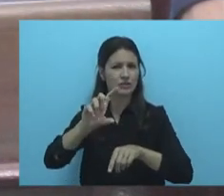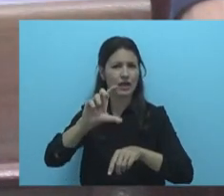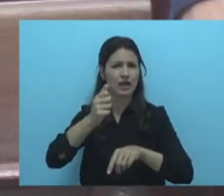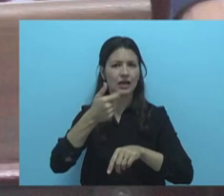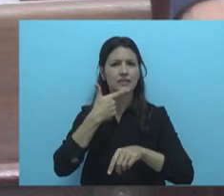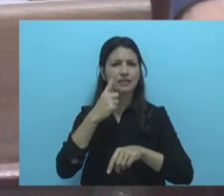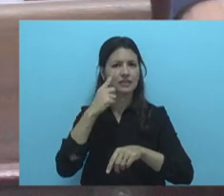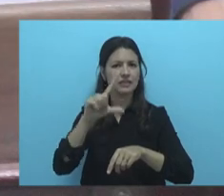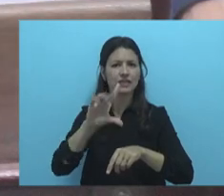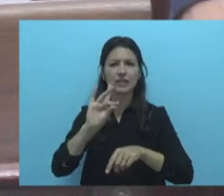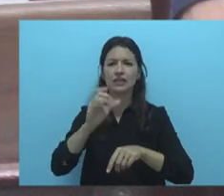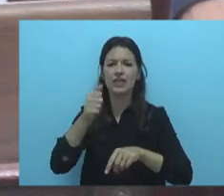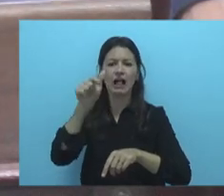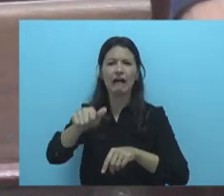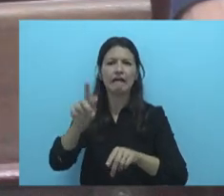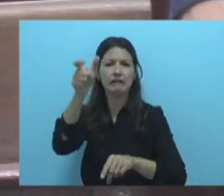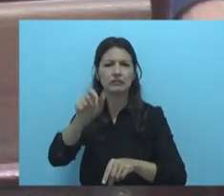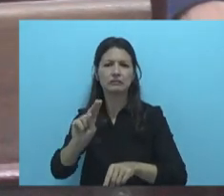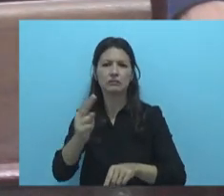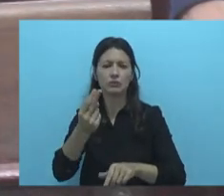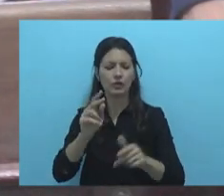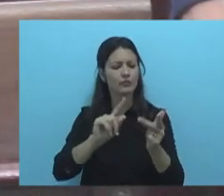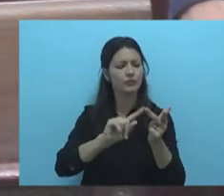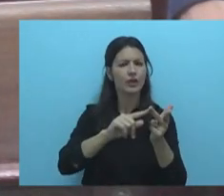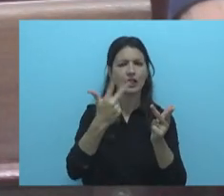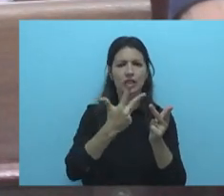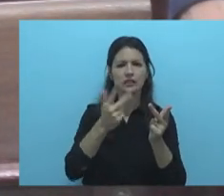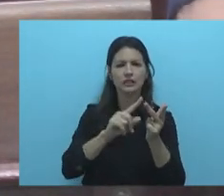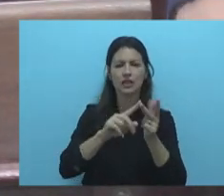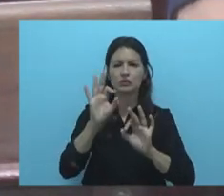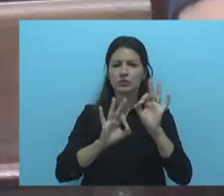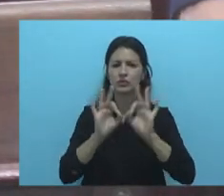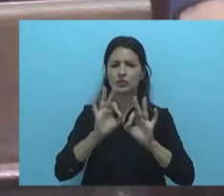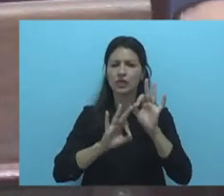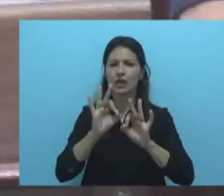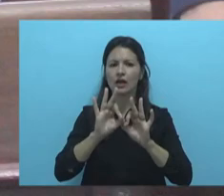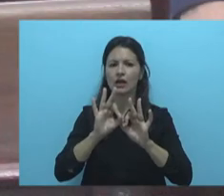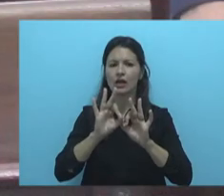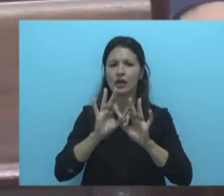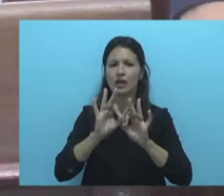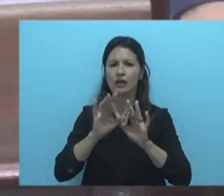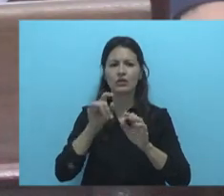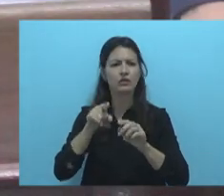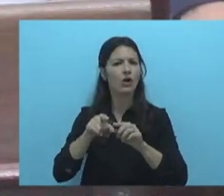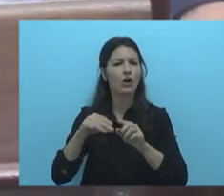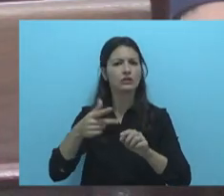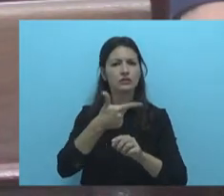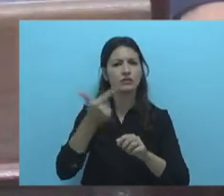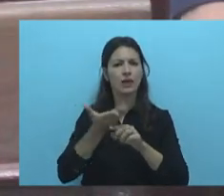un pedido de informe respecto al levantamiento de la custodia en la sede de Canal 5, que como sabemos fue fruto de una intimidación pública la semana pasada.